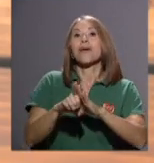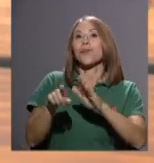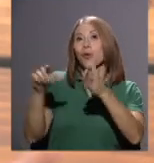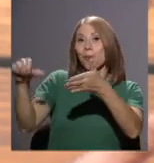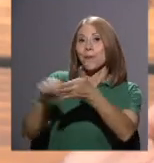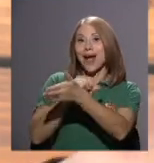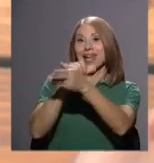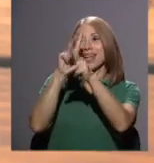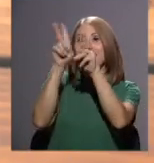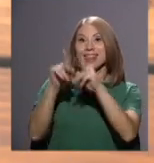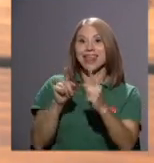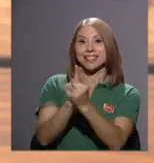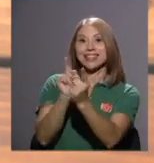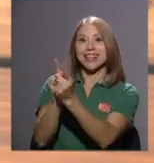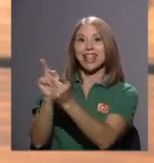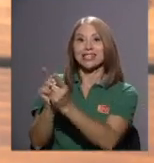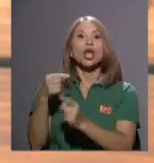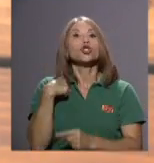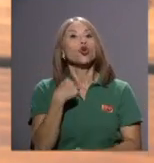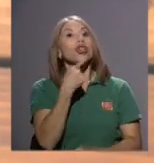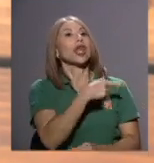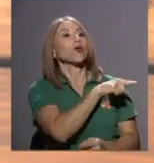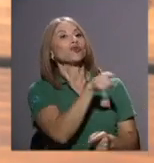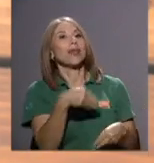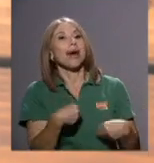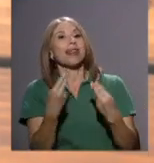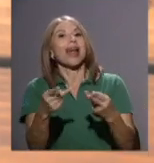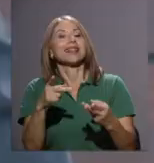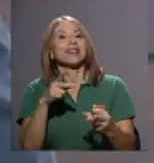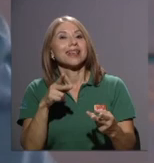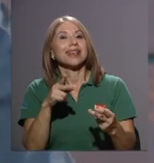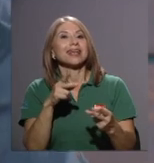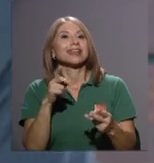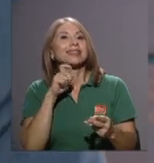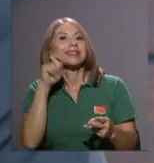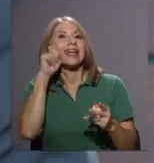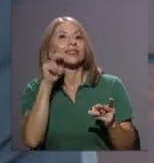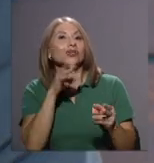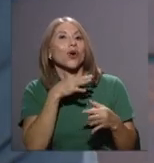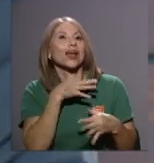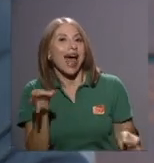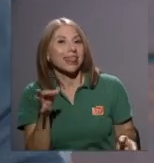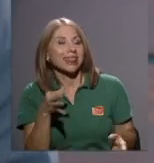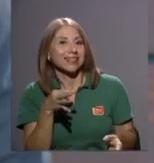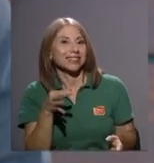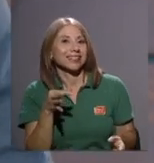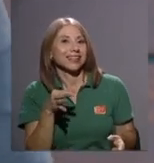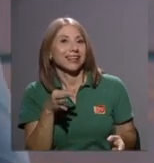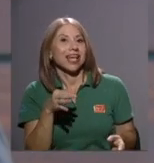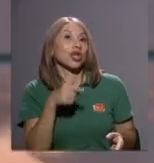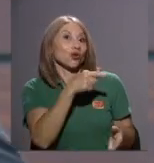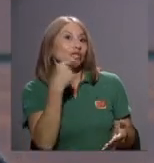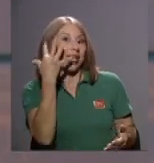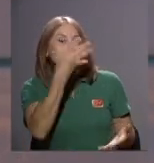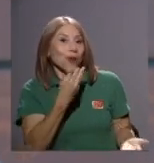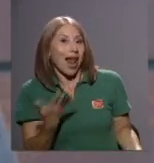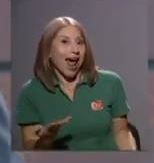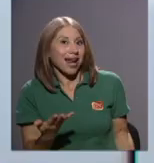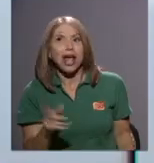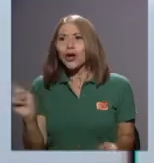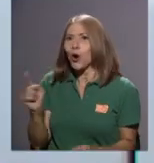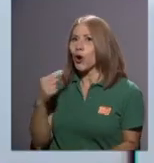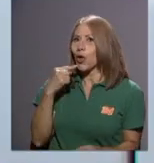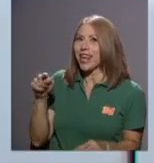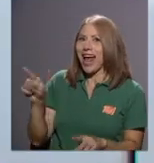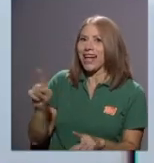y de repente usted que es un galán se le llene de... No digas eso, por favor. Bueno, es más, es un estás tipo... poniendo el ejemplo para la audiencia,